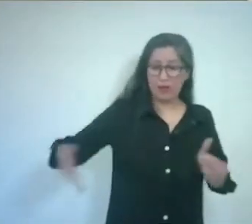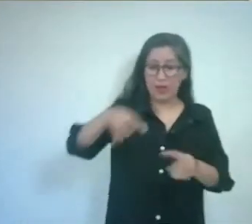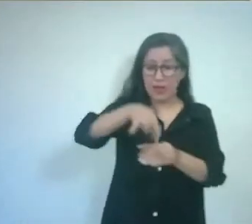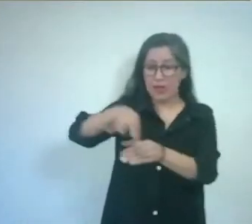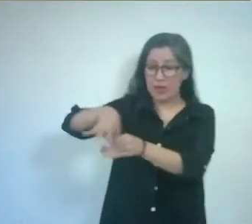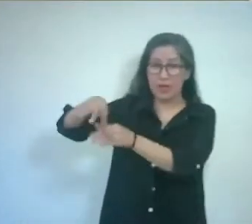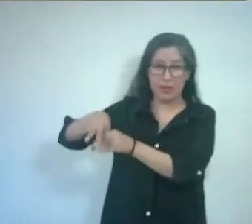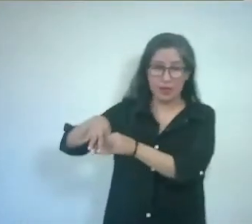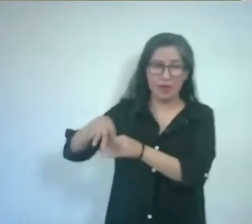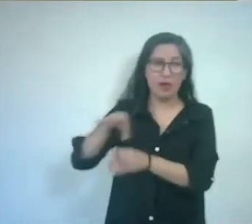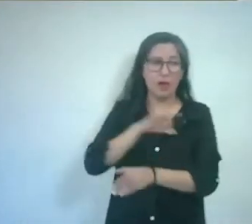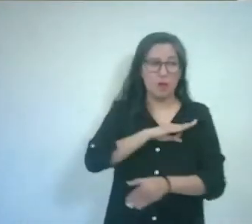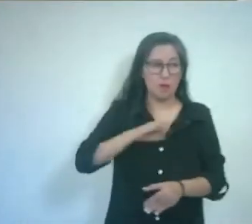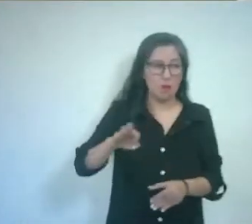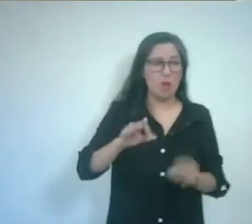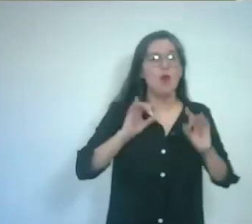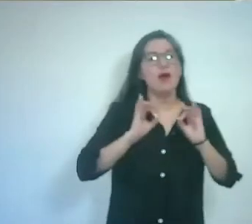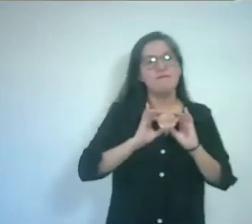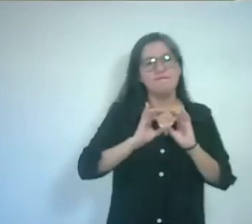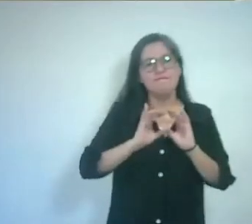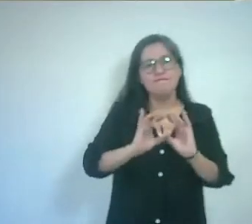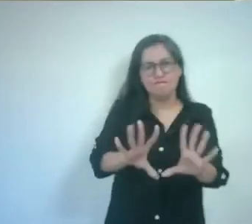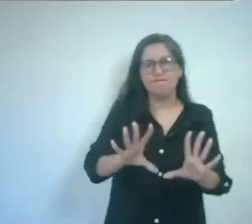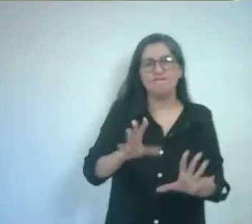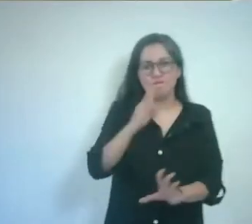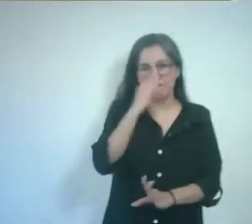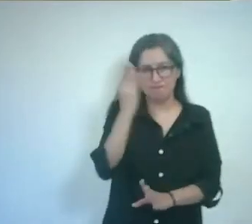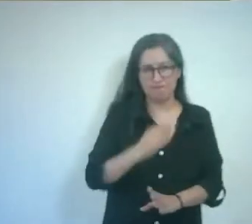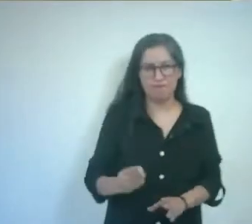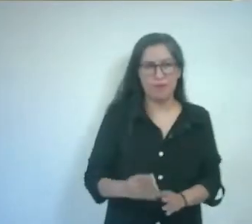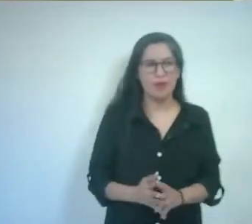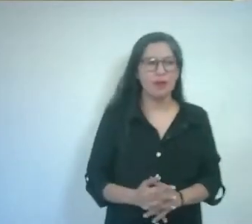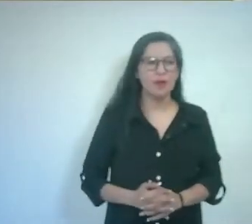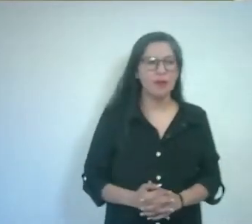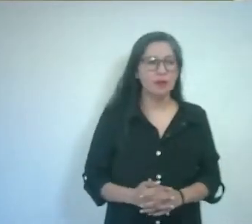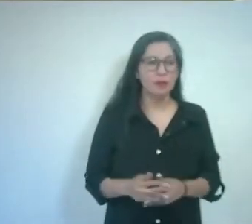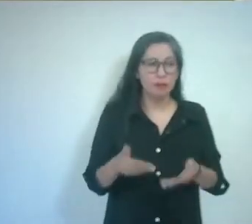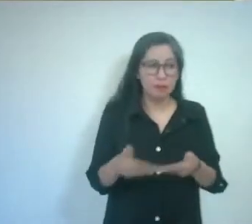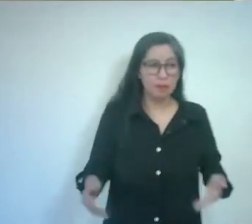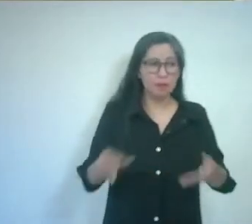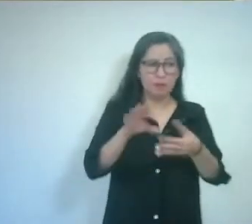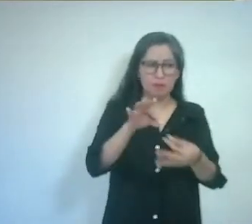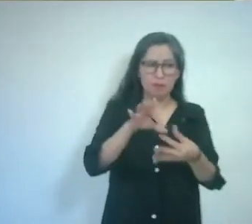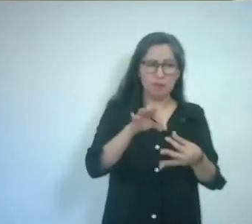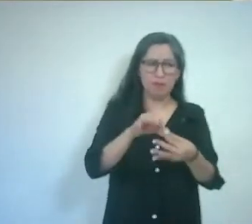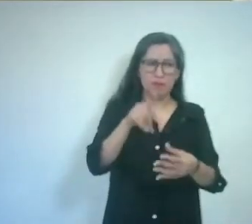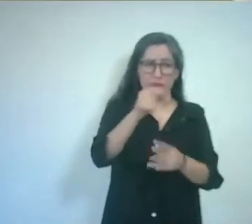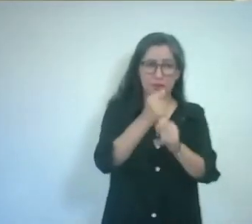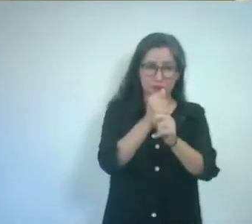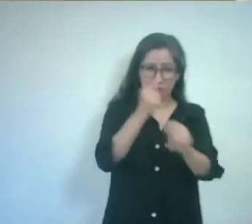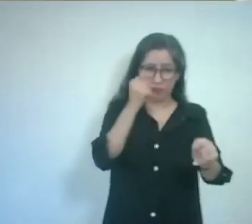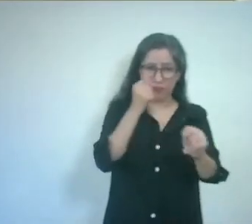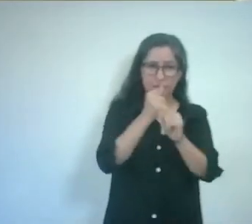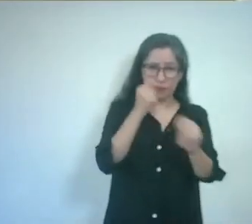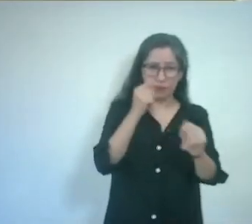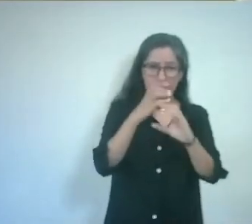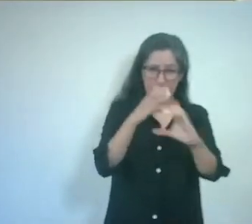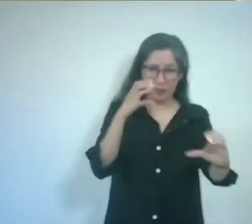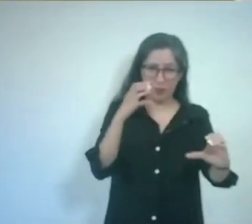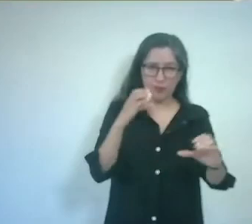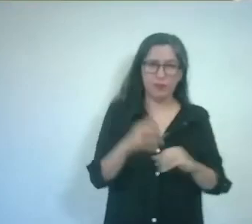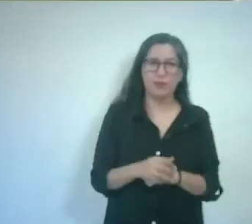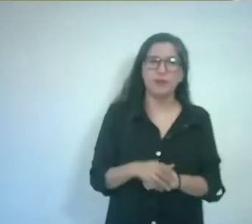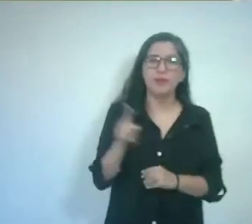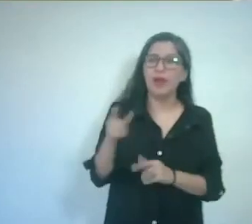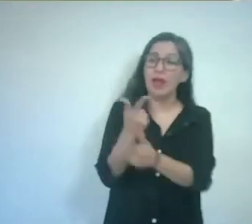llegar a tener consecuencias. Hoy vemos el transporte público